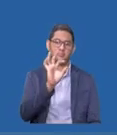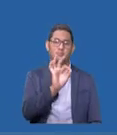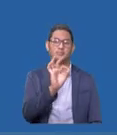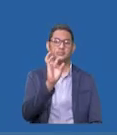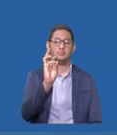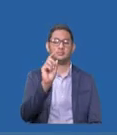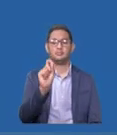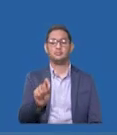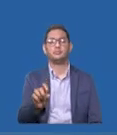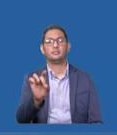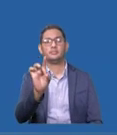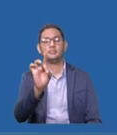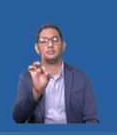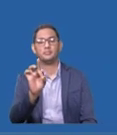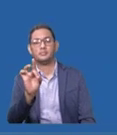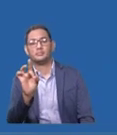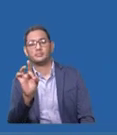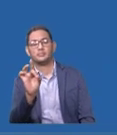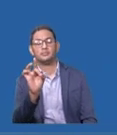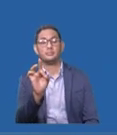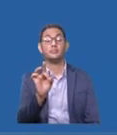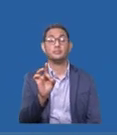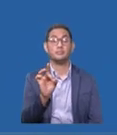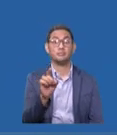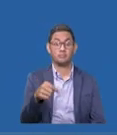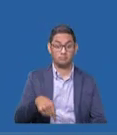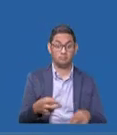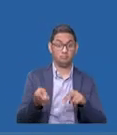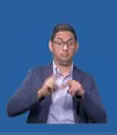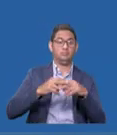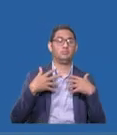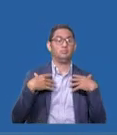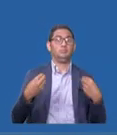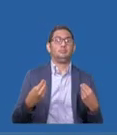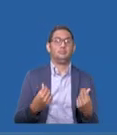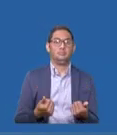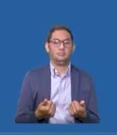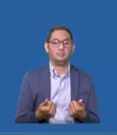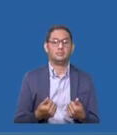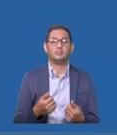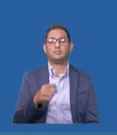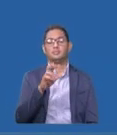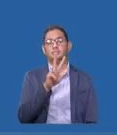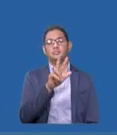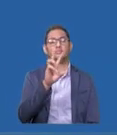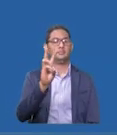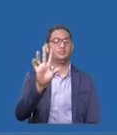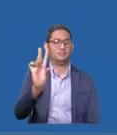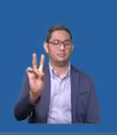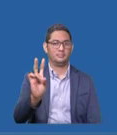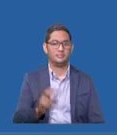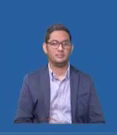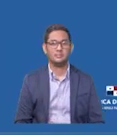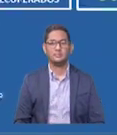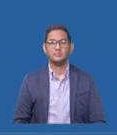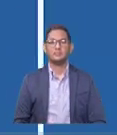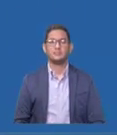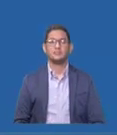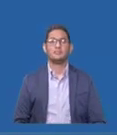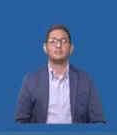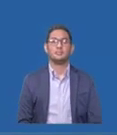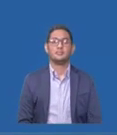96.8 por ciento el total de recuperados nuevos 367 para el día de hoy